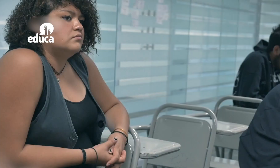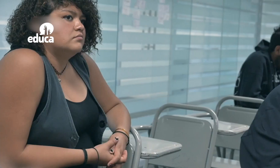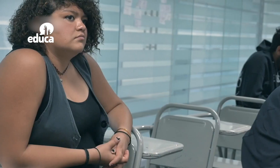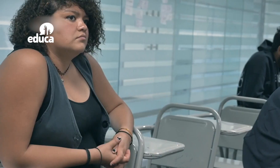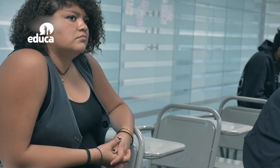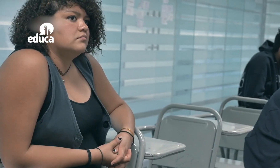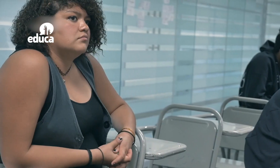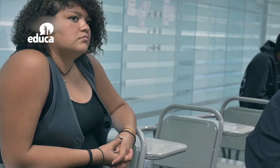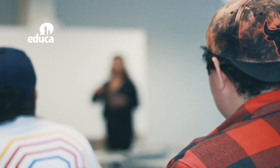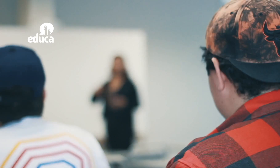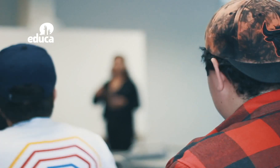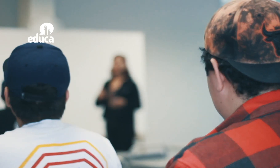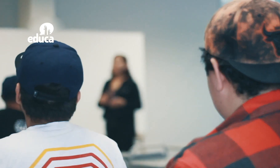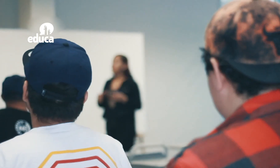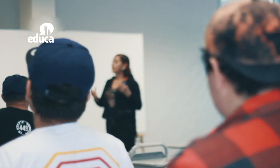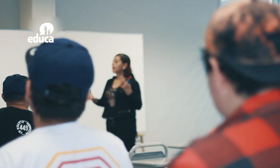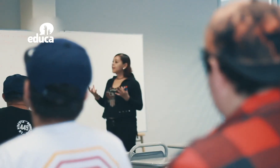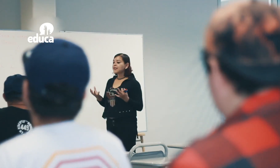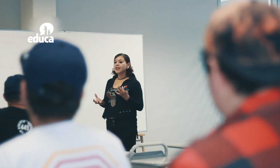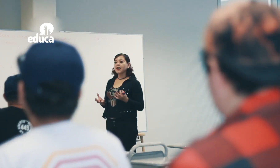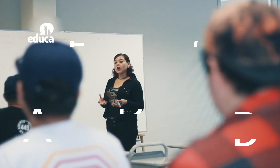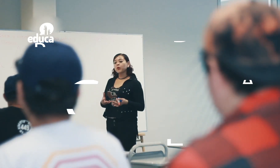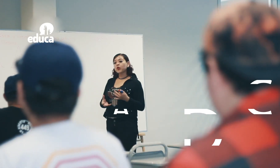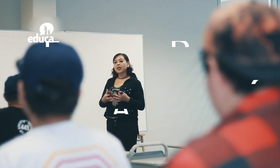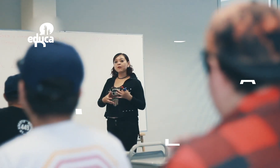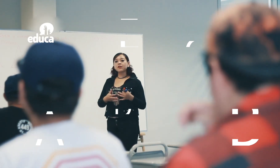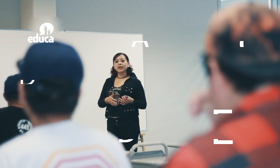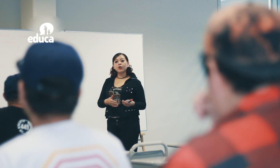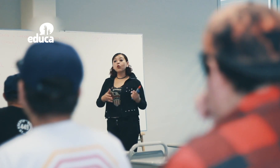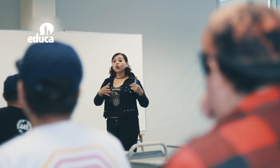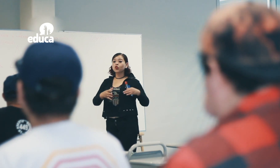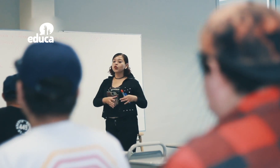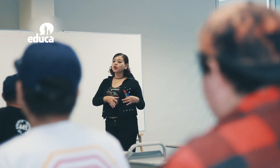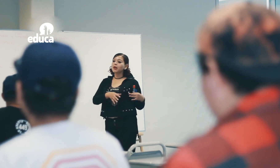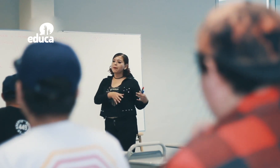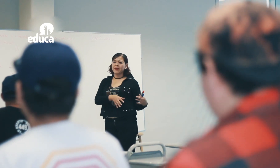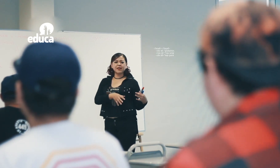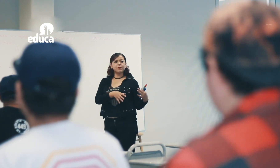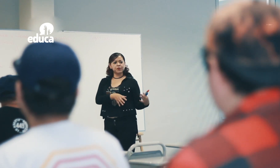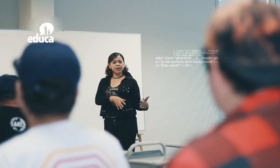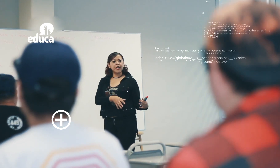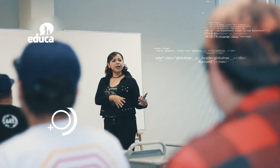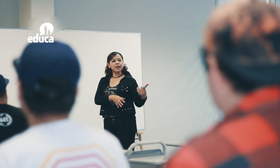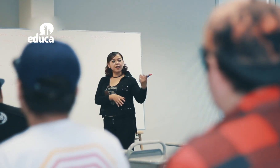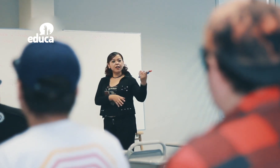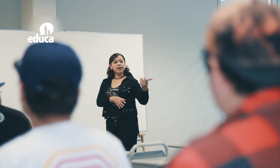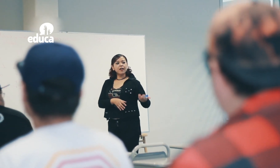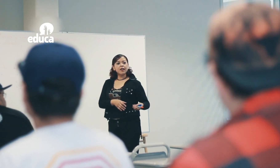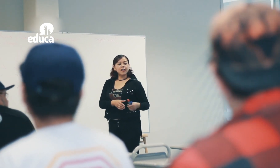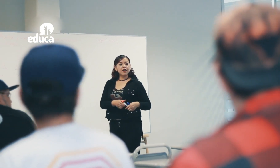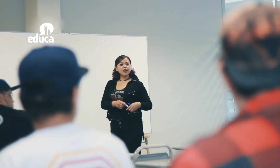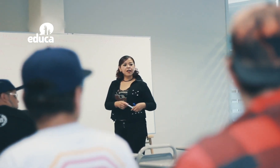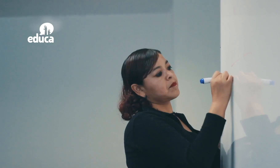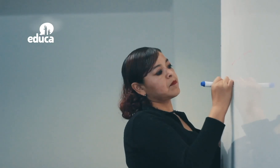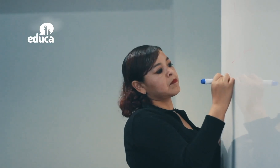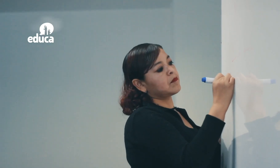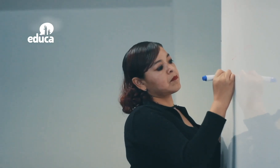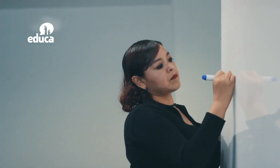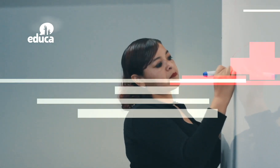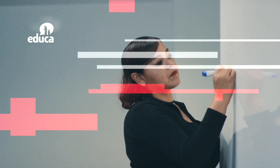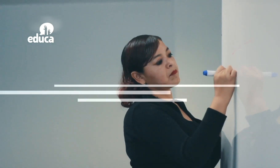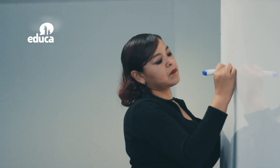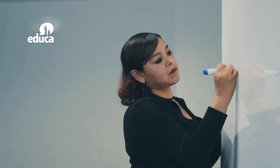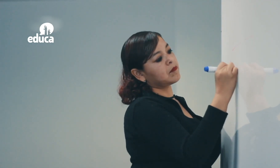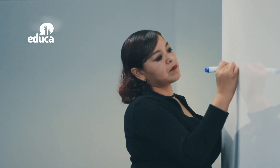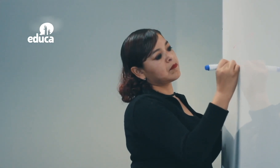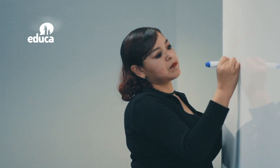poeta, soy baterista, hagámoslo. Yo sé de ritmos, ¿no? Y yo puedo perfectamente con el flow. Entonces me puse a investigar más